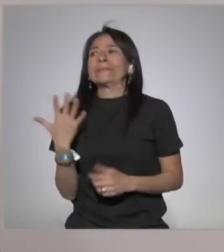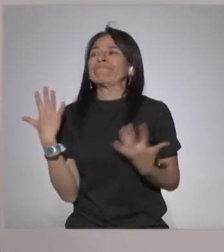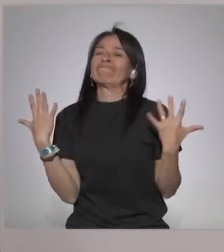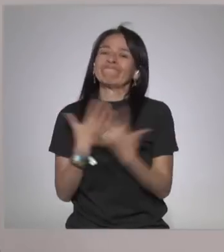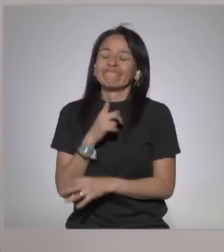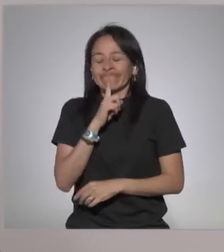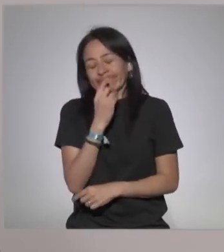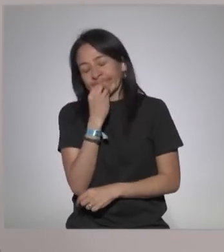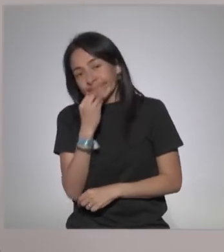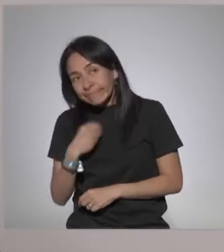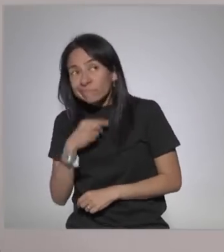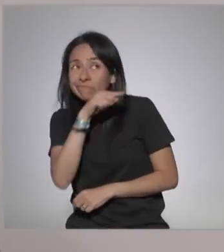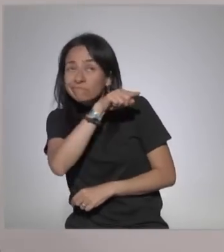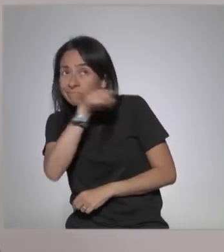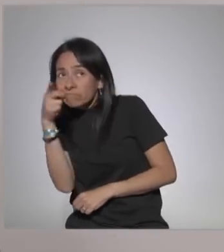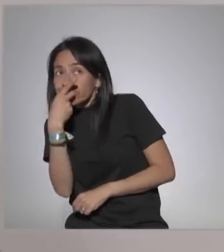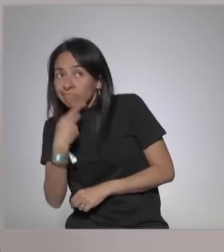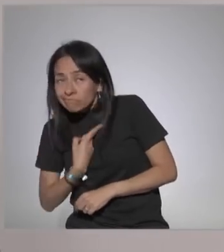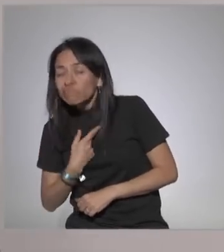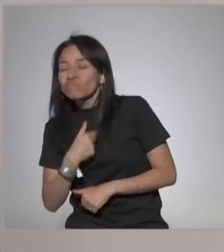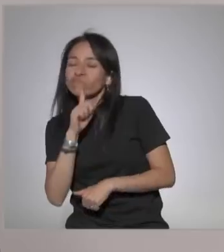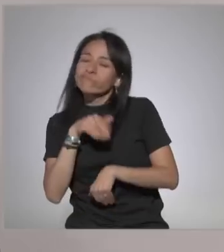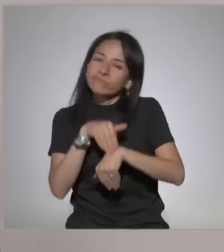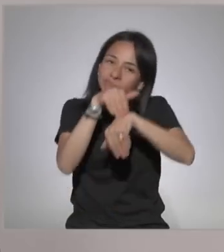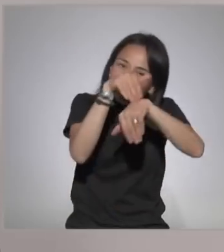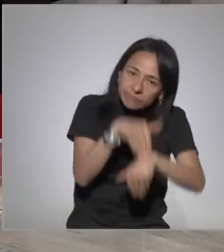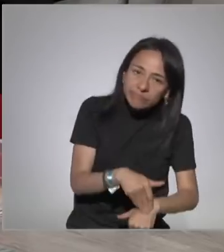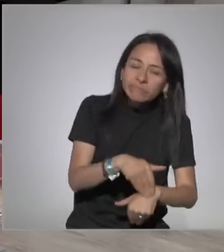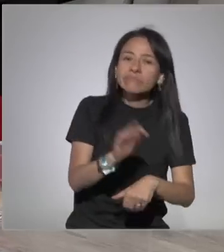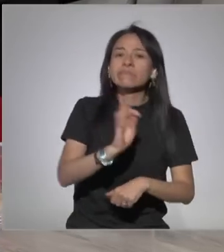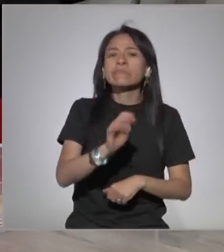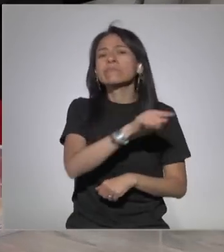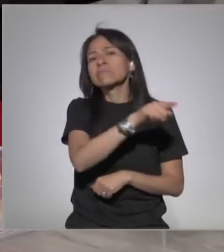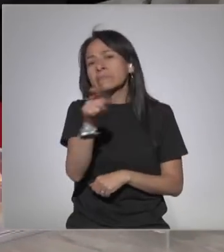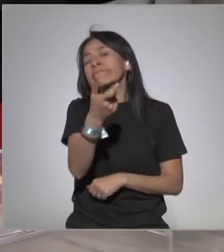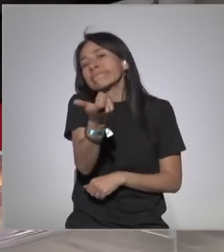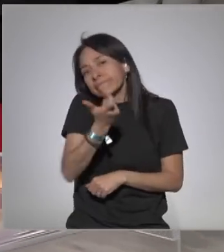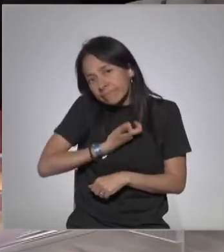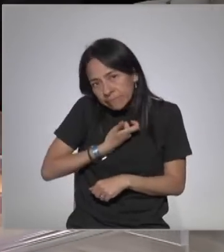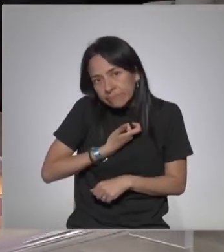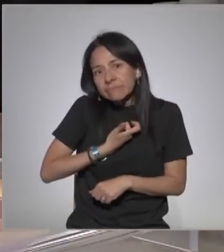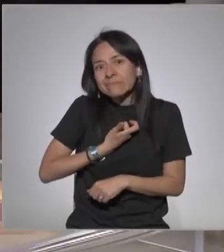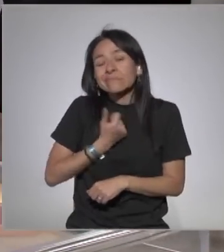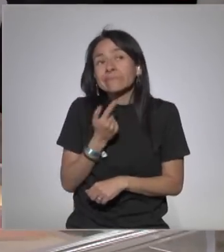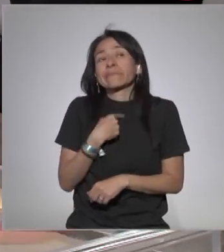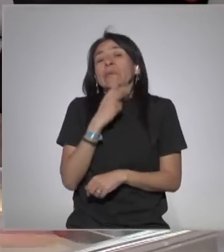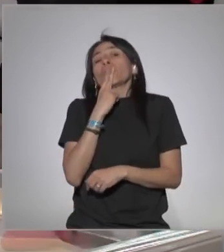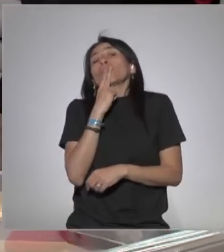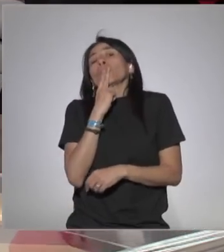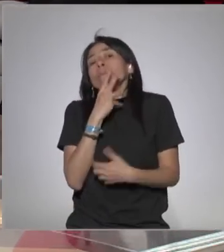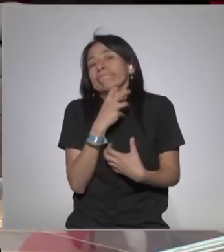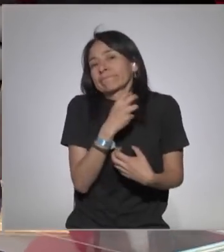tengo que someter a lo que ellos me digan, o si tal vez económicamente son quienes me proveen, o sea...